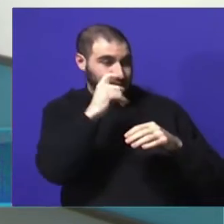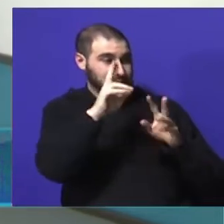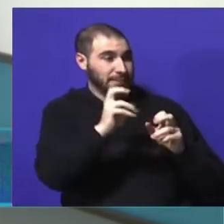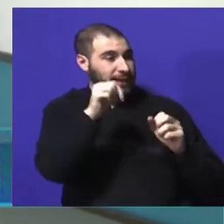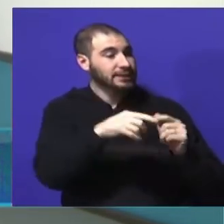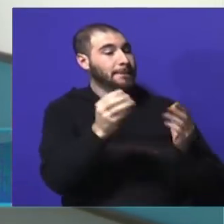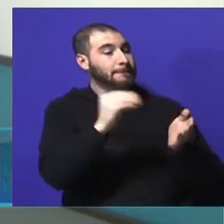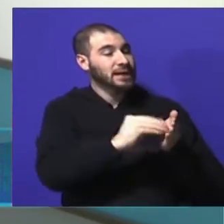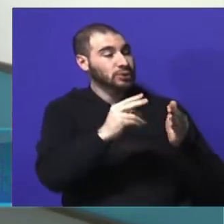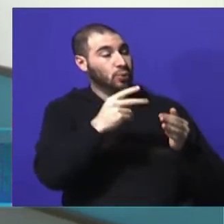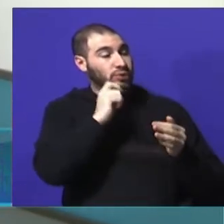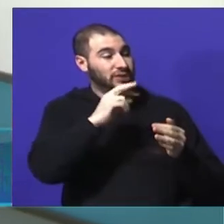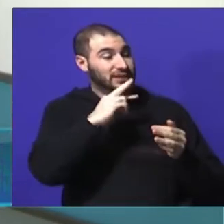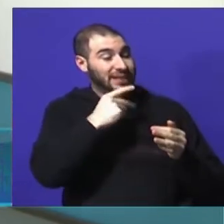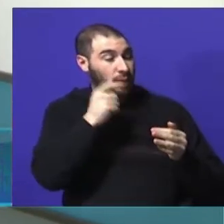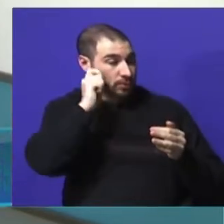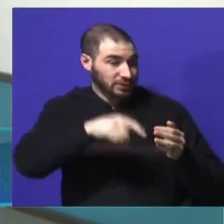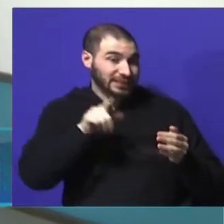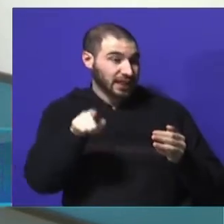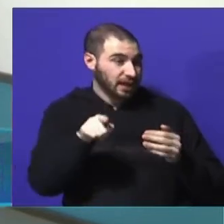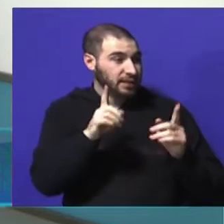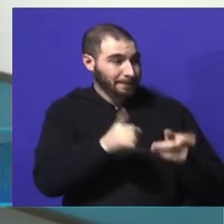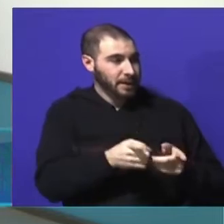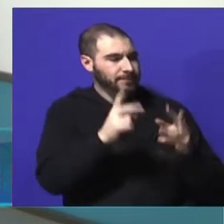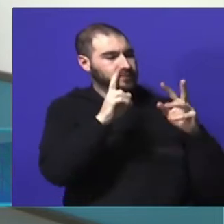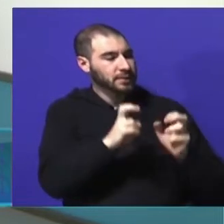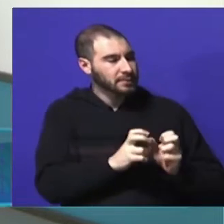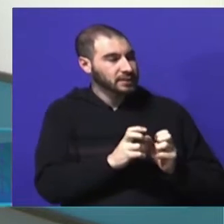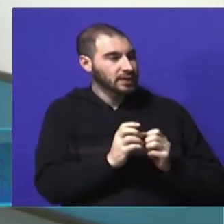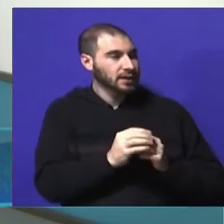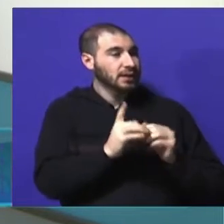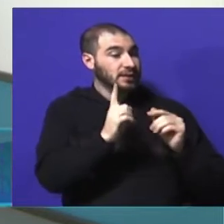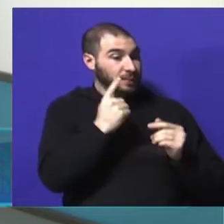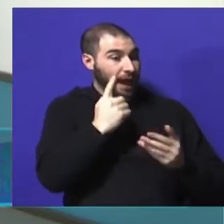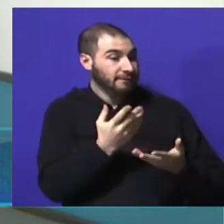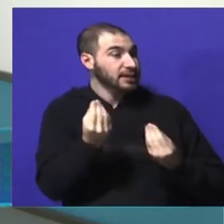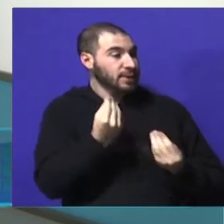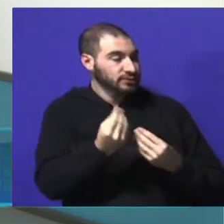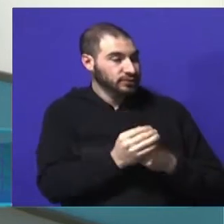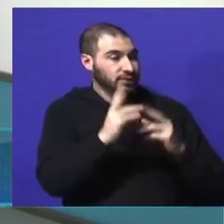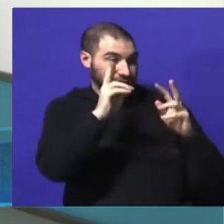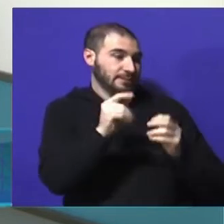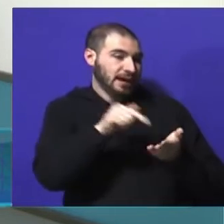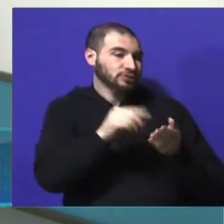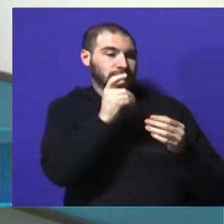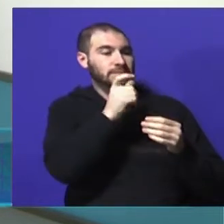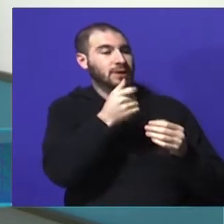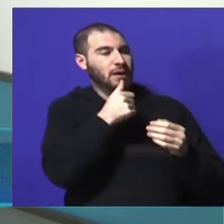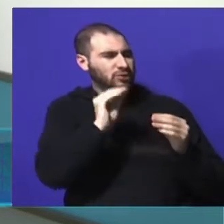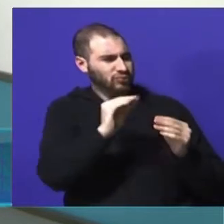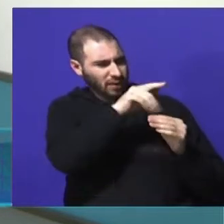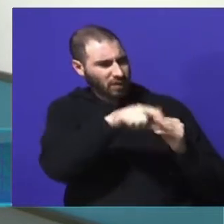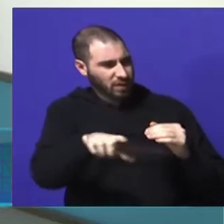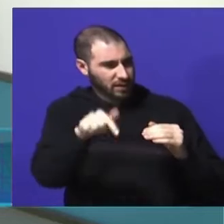y la justicia de San Juan, básicamente investigando y viendo a ver qué pasó sobre el hecho en concreto